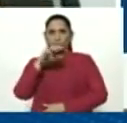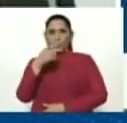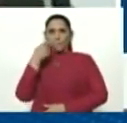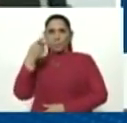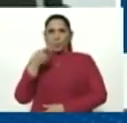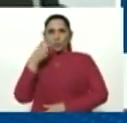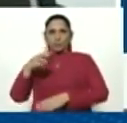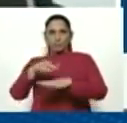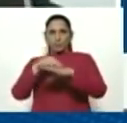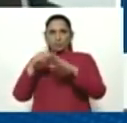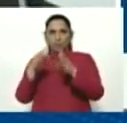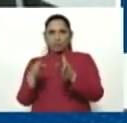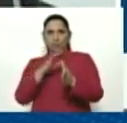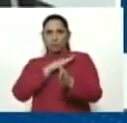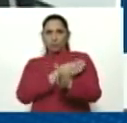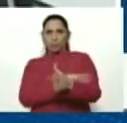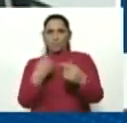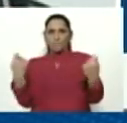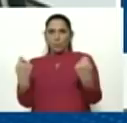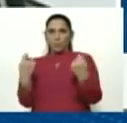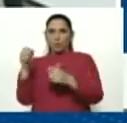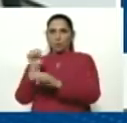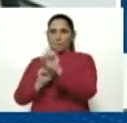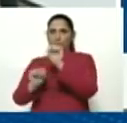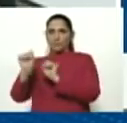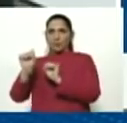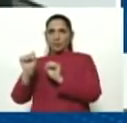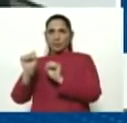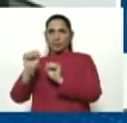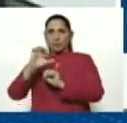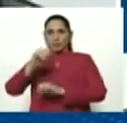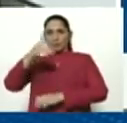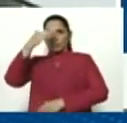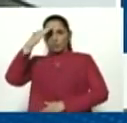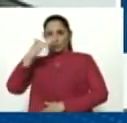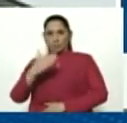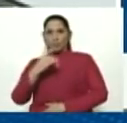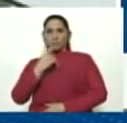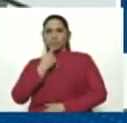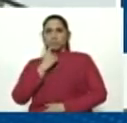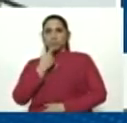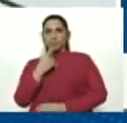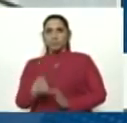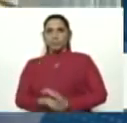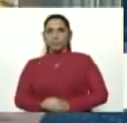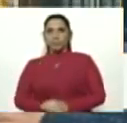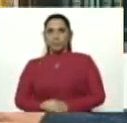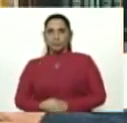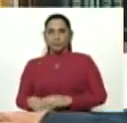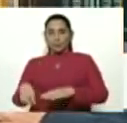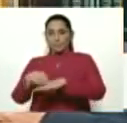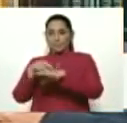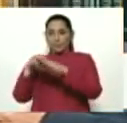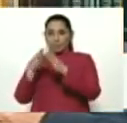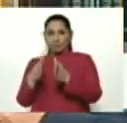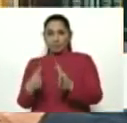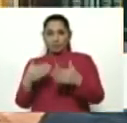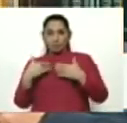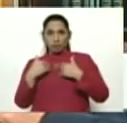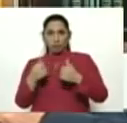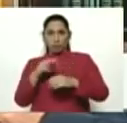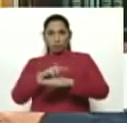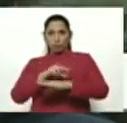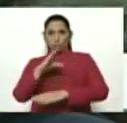Poder Popular para la Defensa, general en jefe Vladimir Padrino López, el ministro de Salud, doctor Carlos